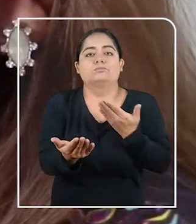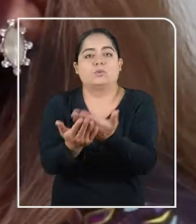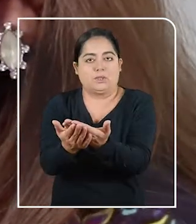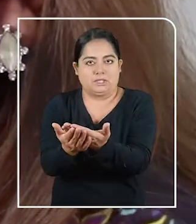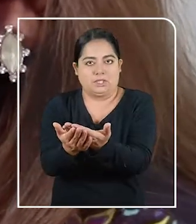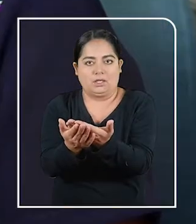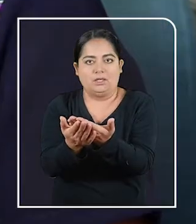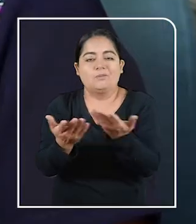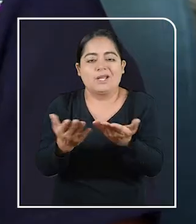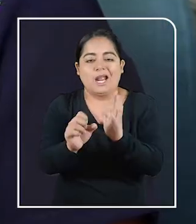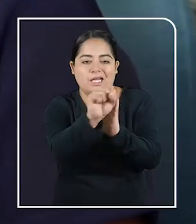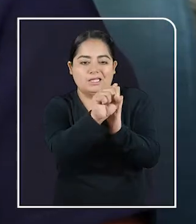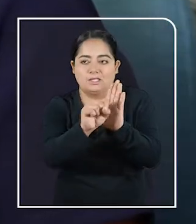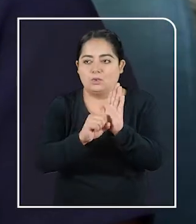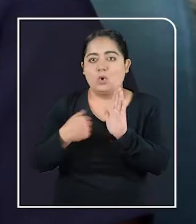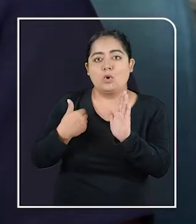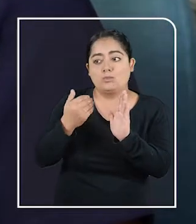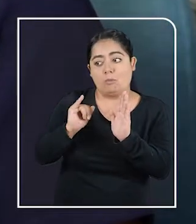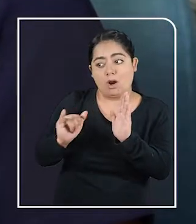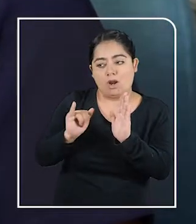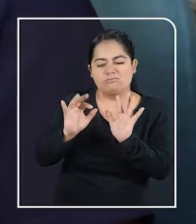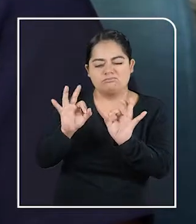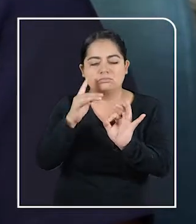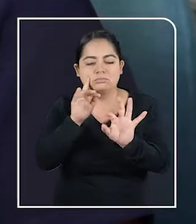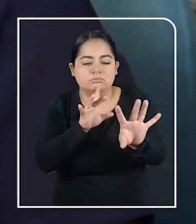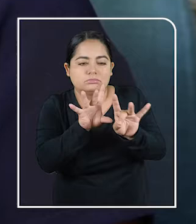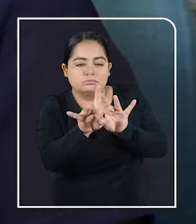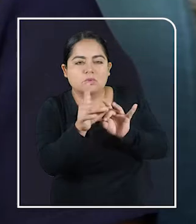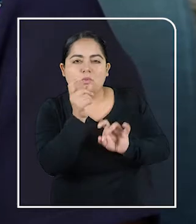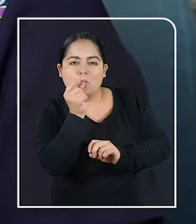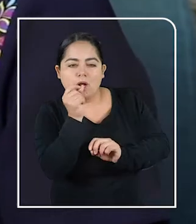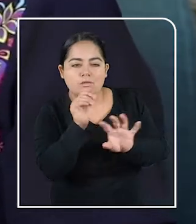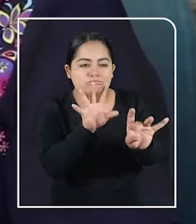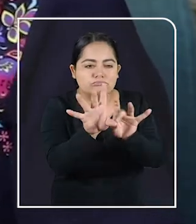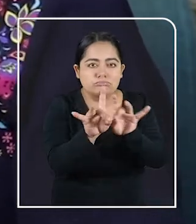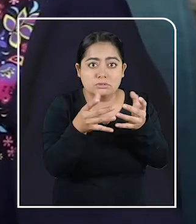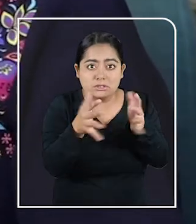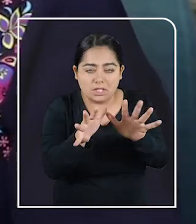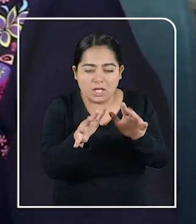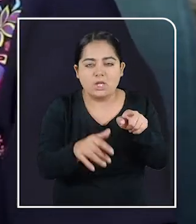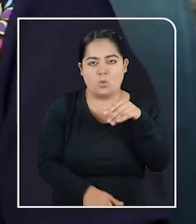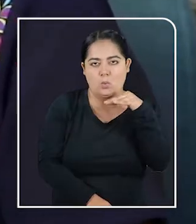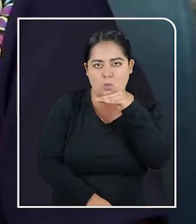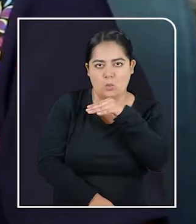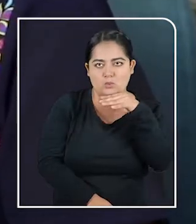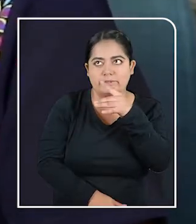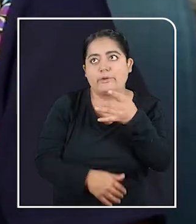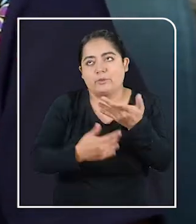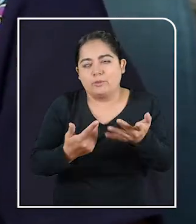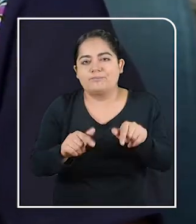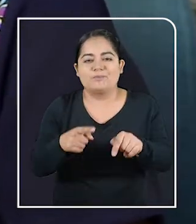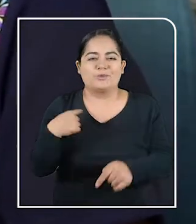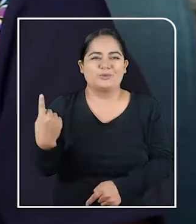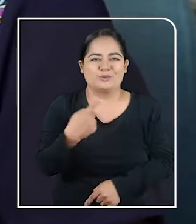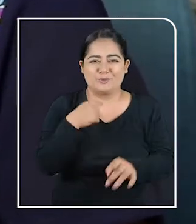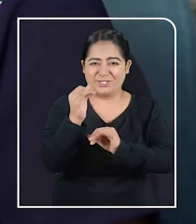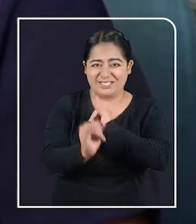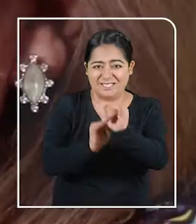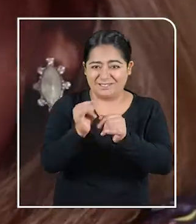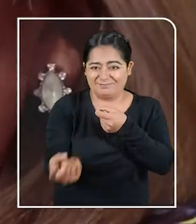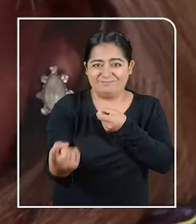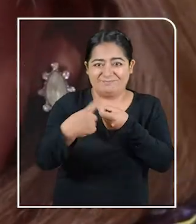los artículos, vimos los artículos que podríamos trabajar y utilizamos, ¿cierto?, a través, obviamente como estábamos